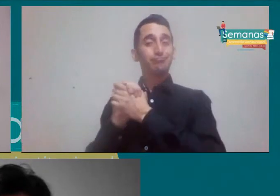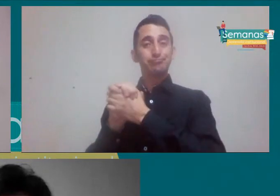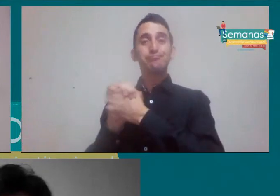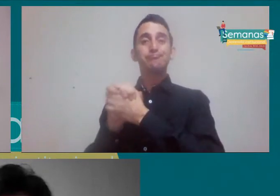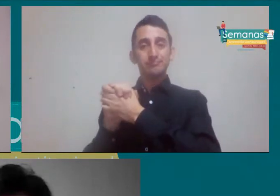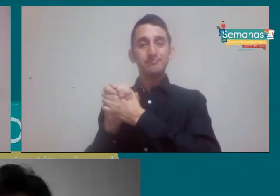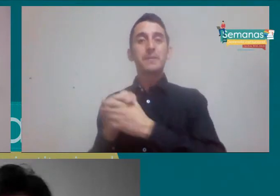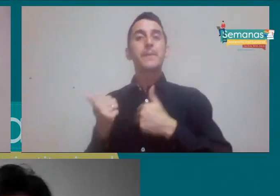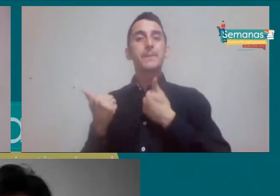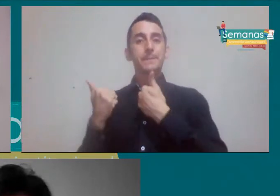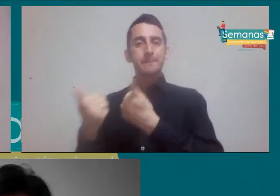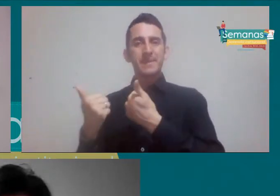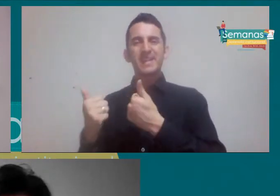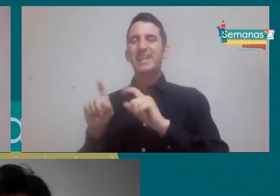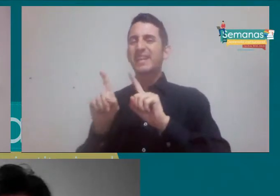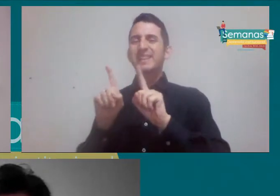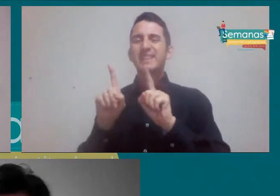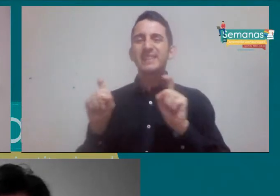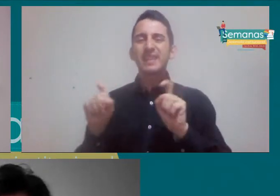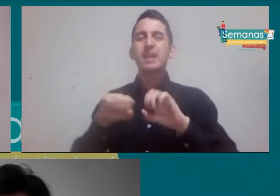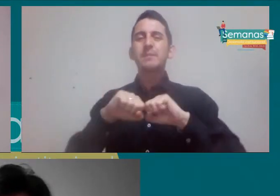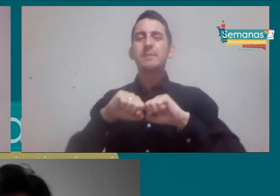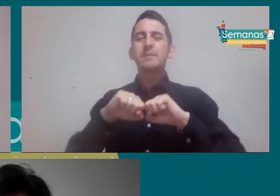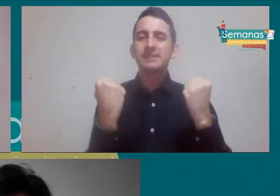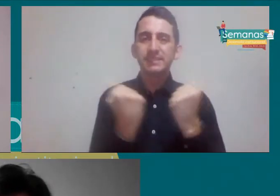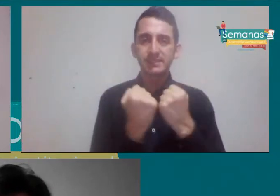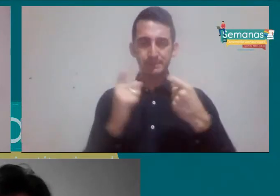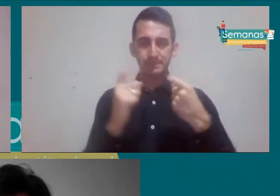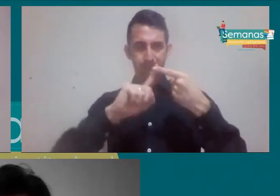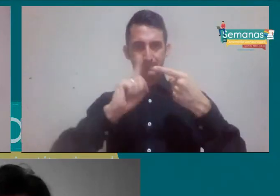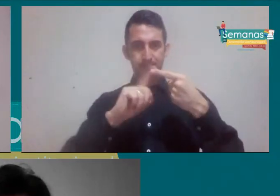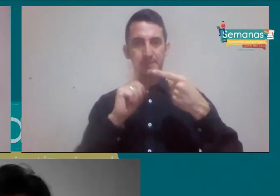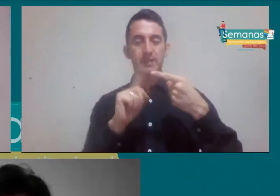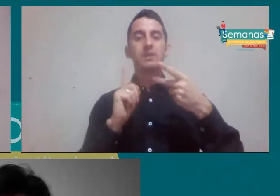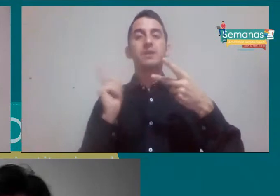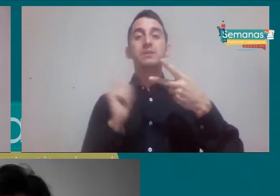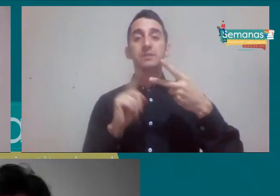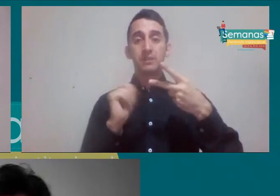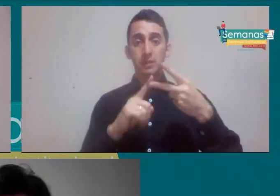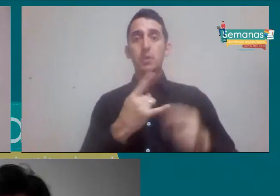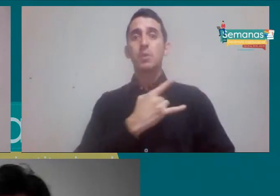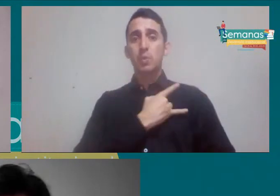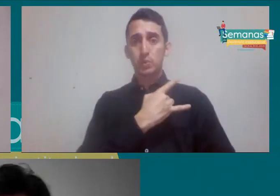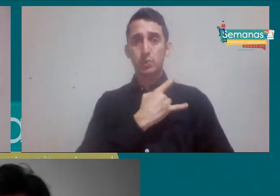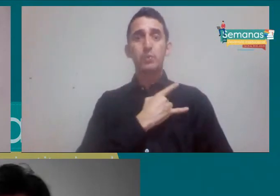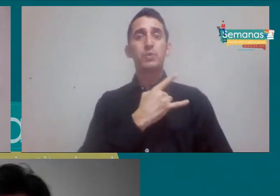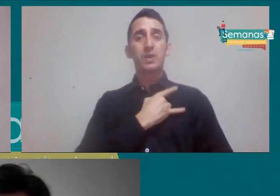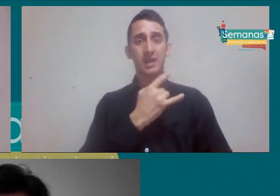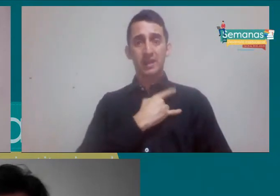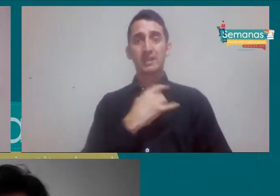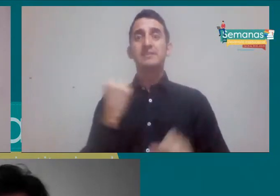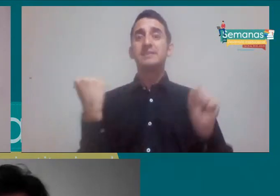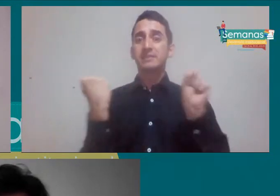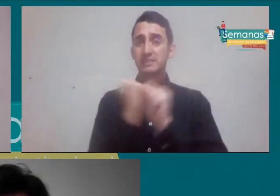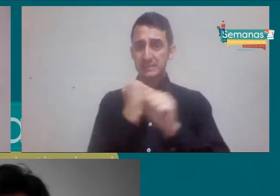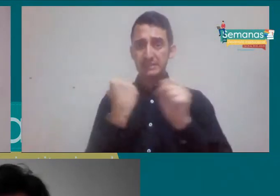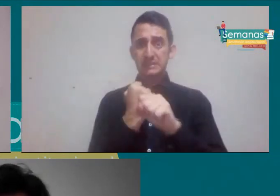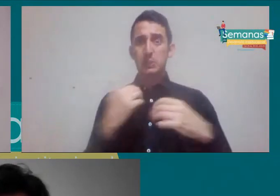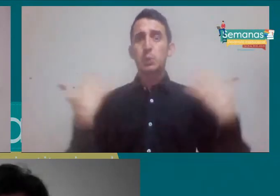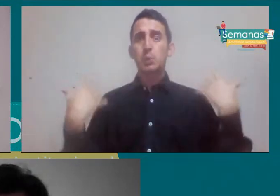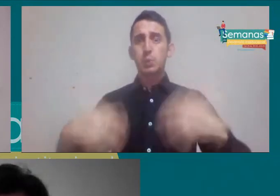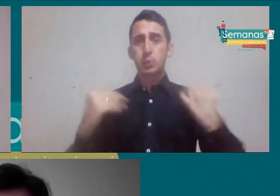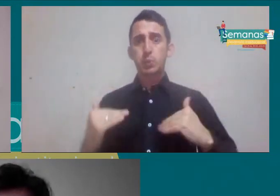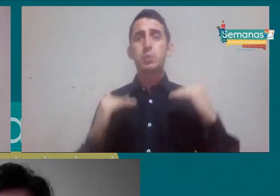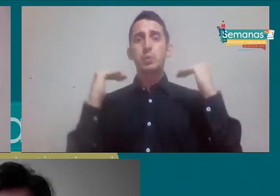las aulas, en la universidad, proyectando trabajos importantes. Fabricio Neira. Fabricio, muy buenas tardes,